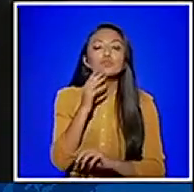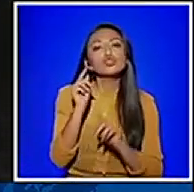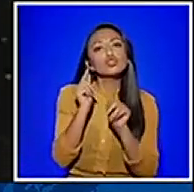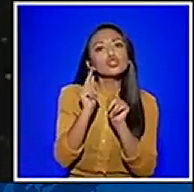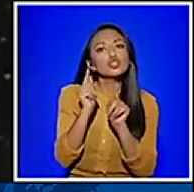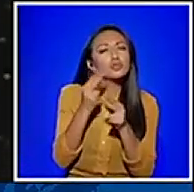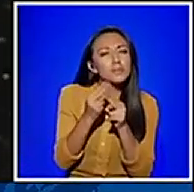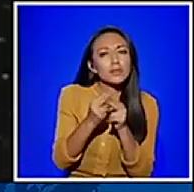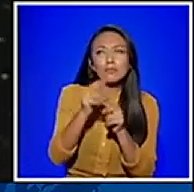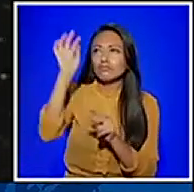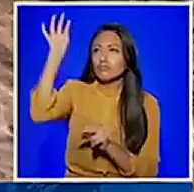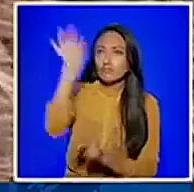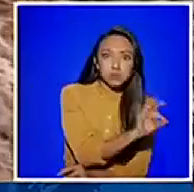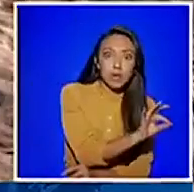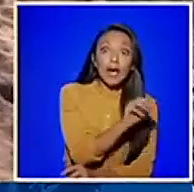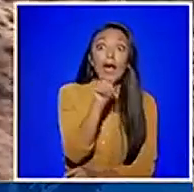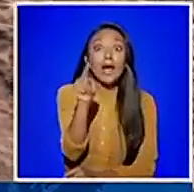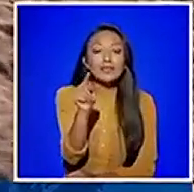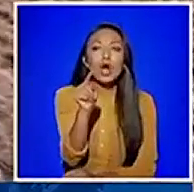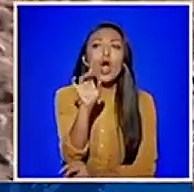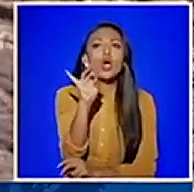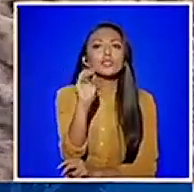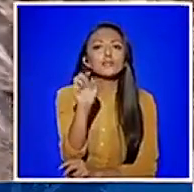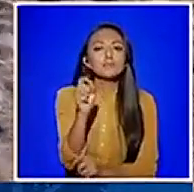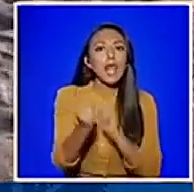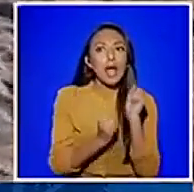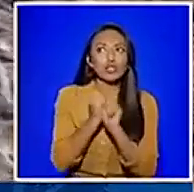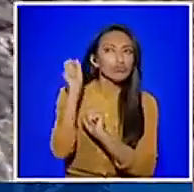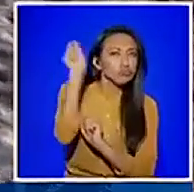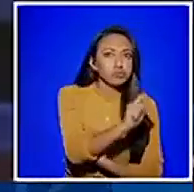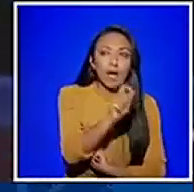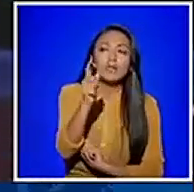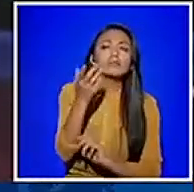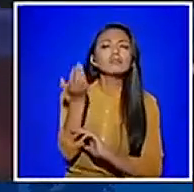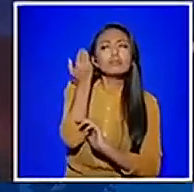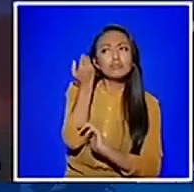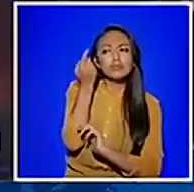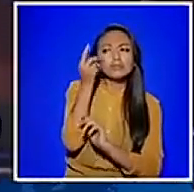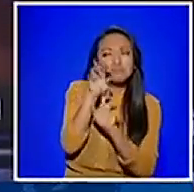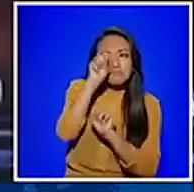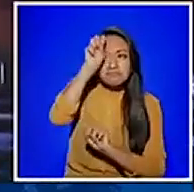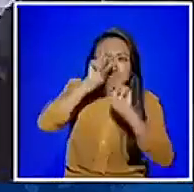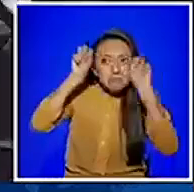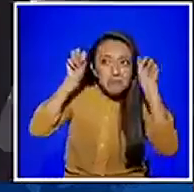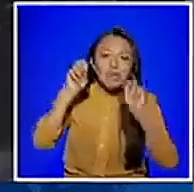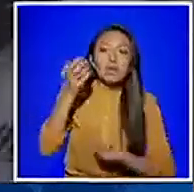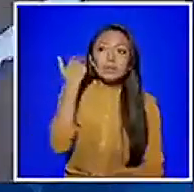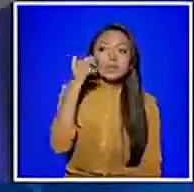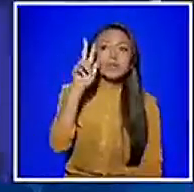cada 80.000 años. El cometa fue descubierto recientemente, en el 3 de enero del año 2021.